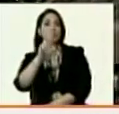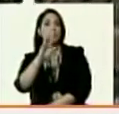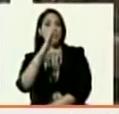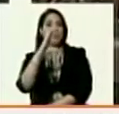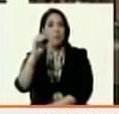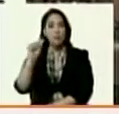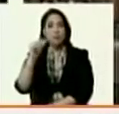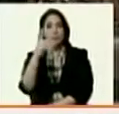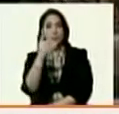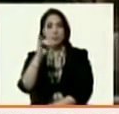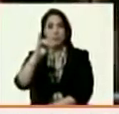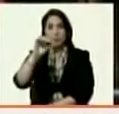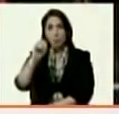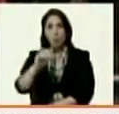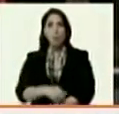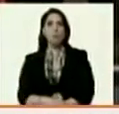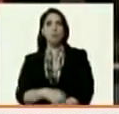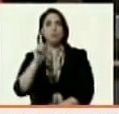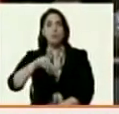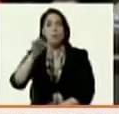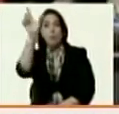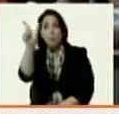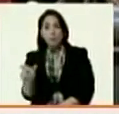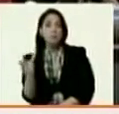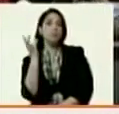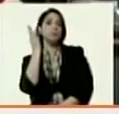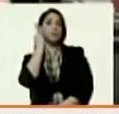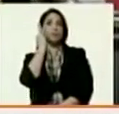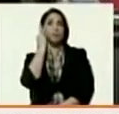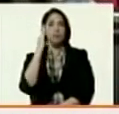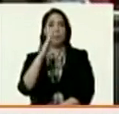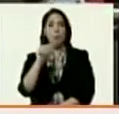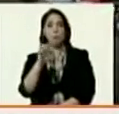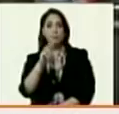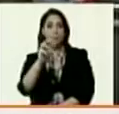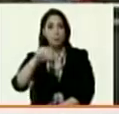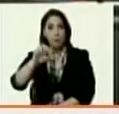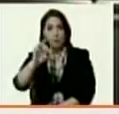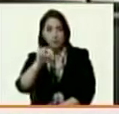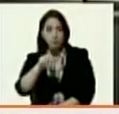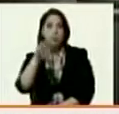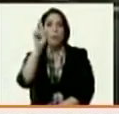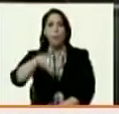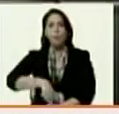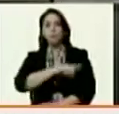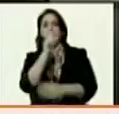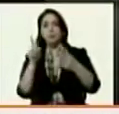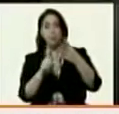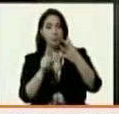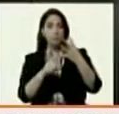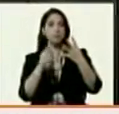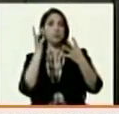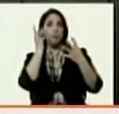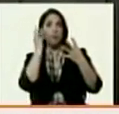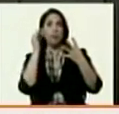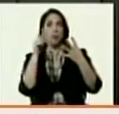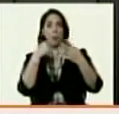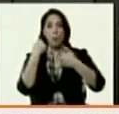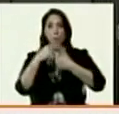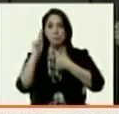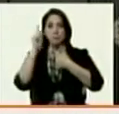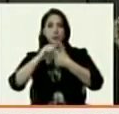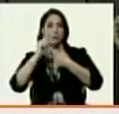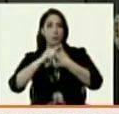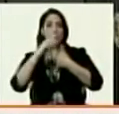Rosales, magistrada Carmen Zuleta de Merchán, magistrada Gladys María Gutiérrez Alvarado, magistrado